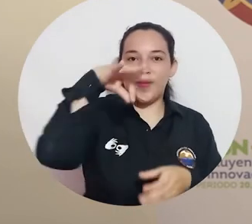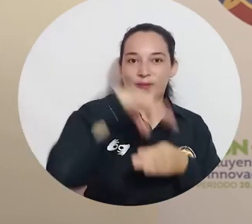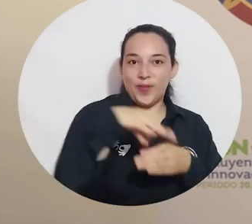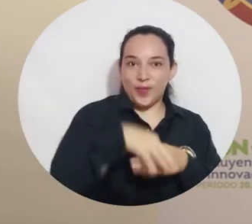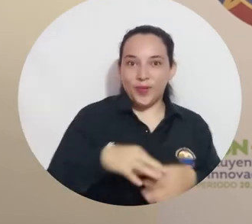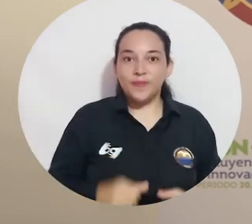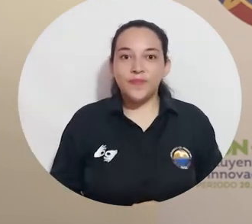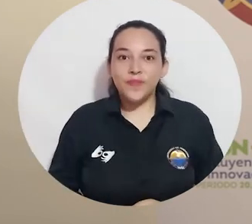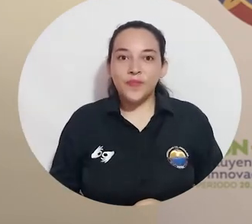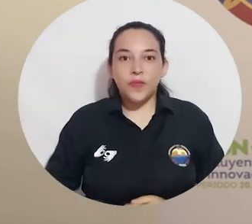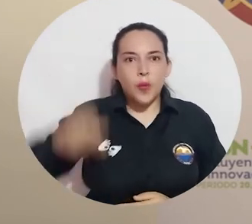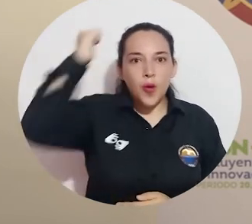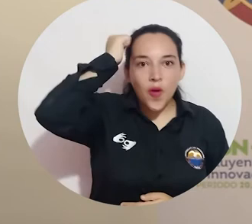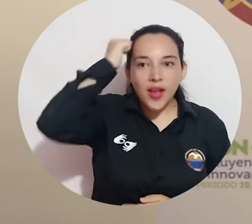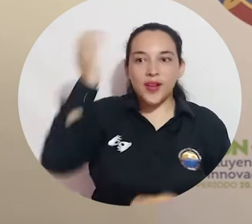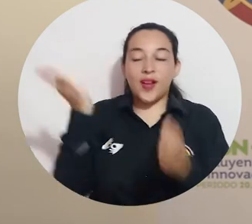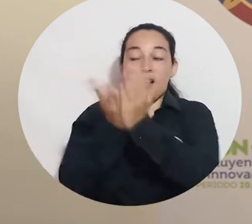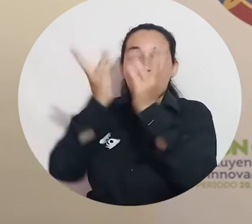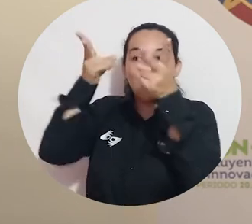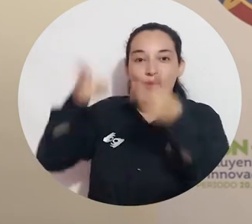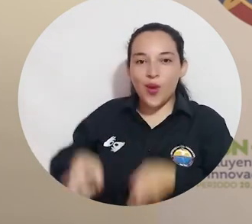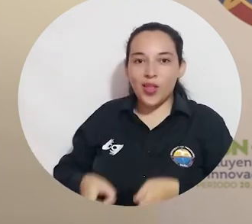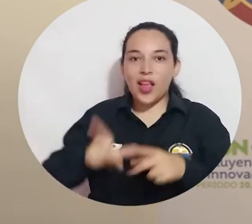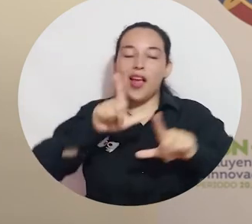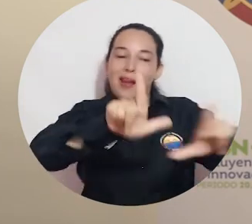participen en este proceso de elección.